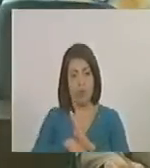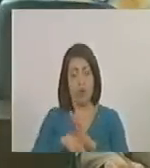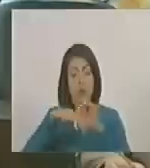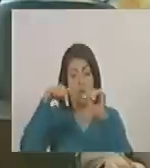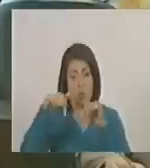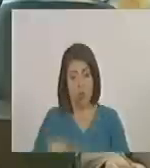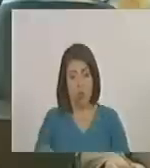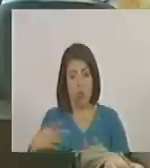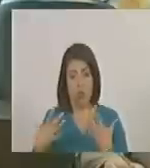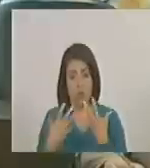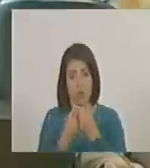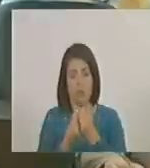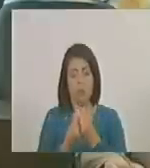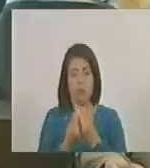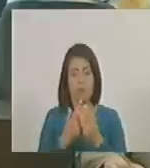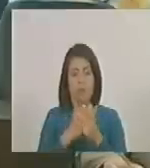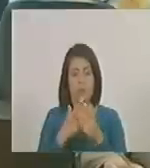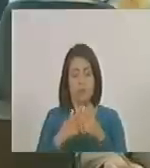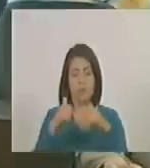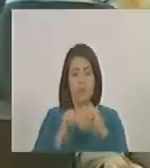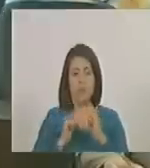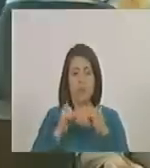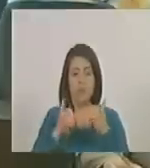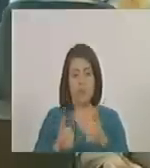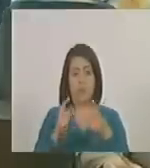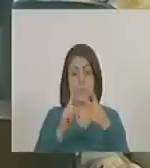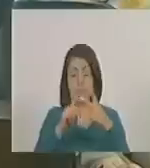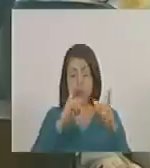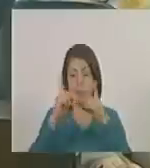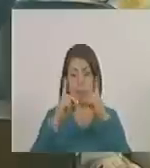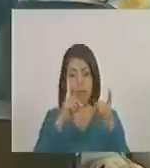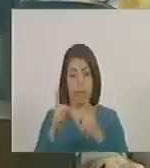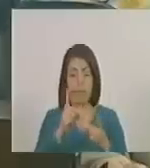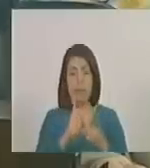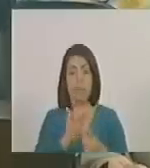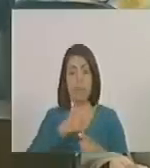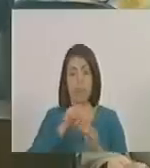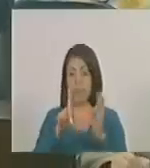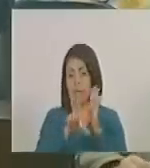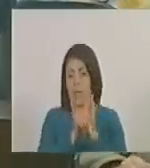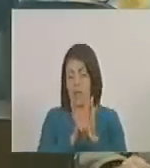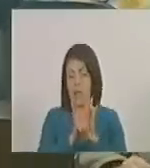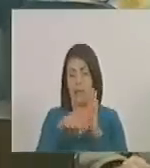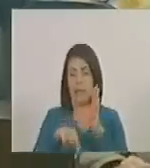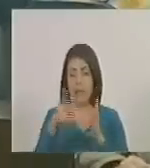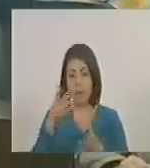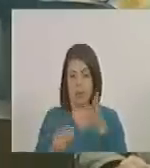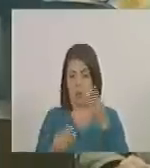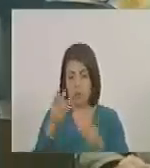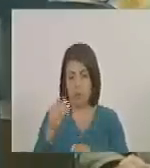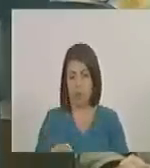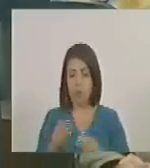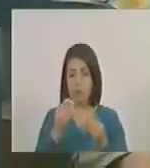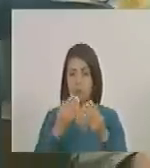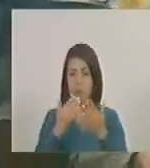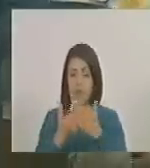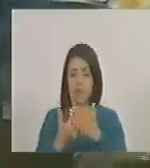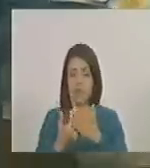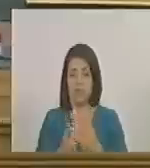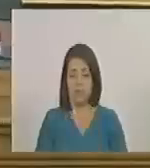Hoy acompáñenos entonces a iniciar la segunda discusión de nuestra ley orgánica de consejos comunales. Muchísimas